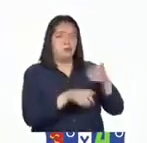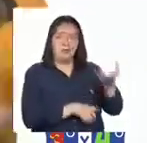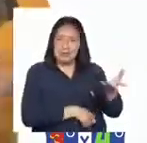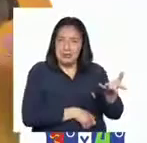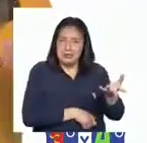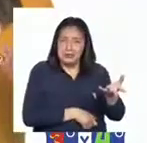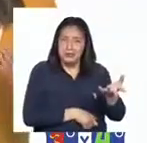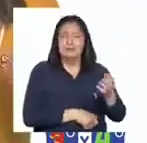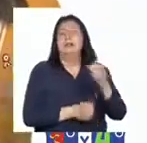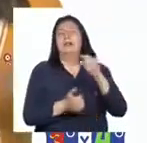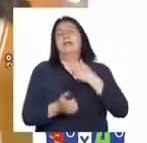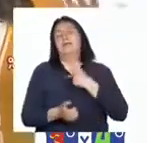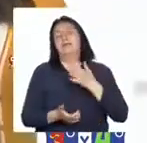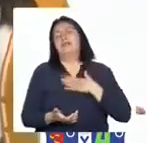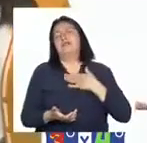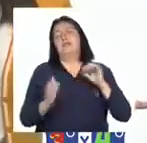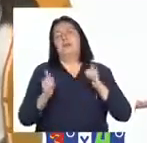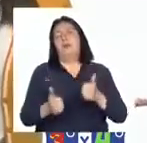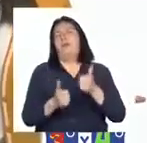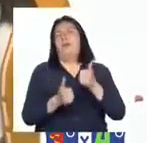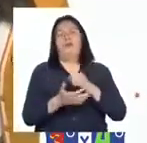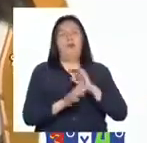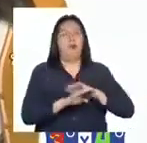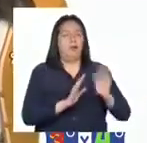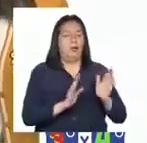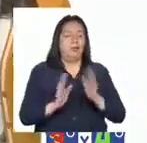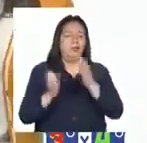realizar? A mí me resulta genial